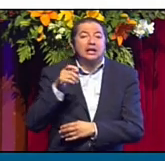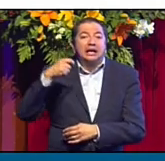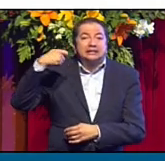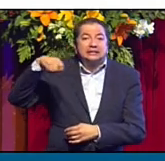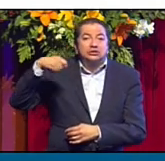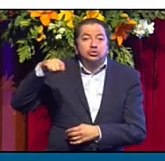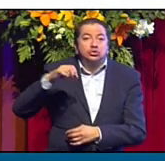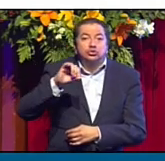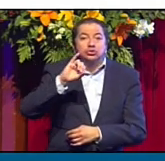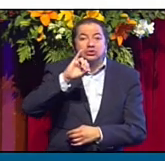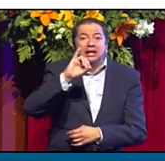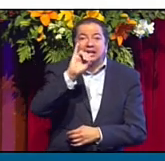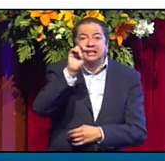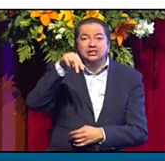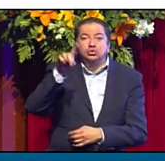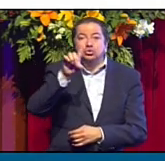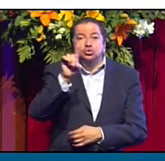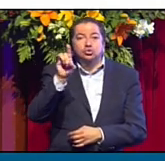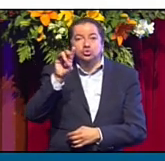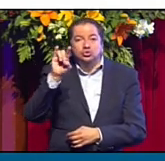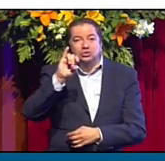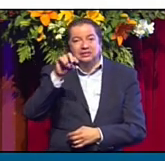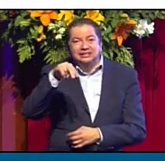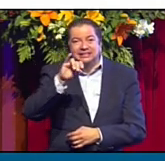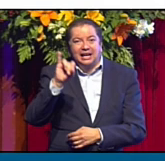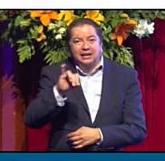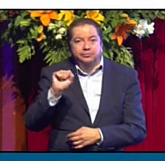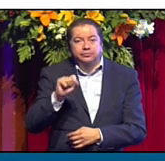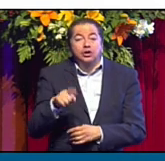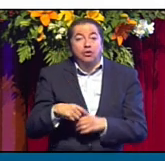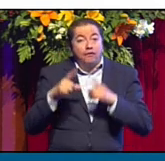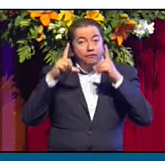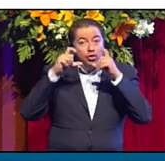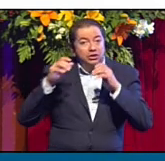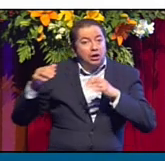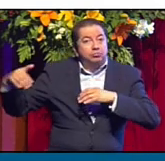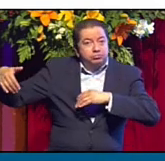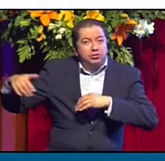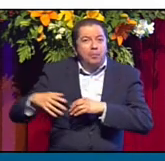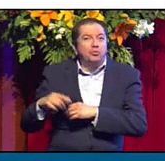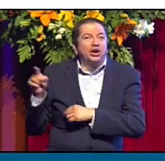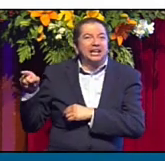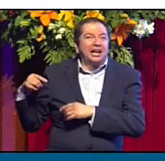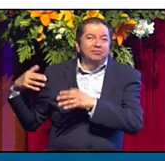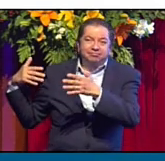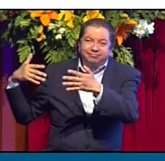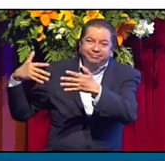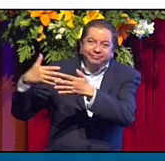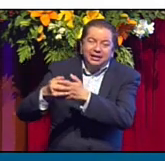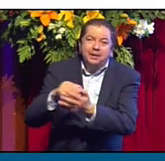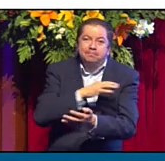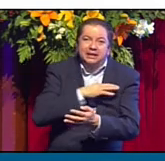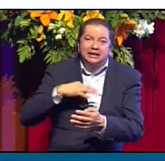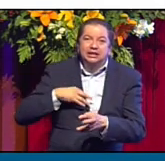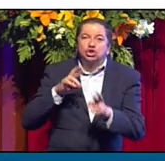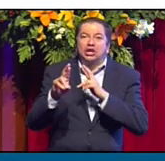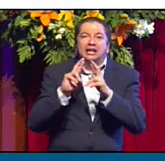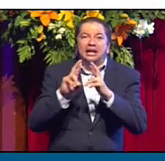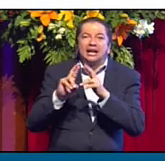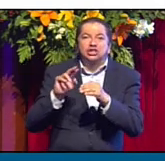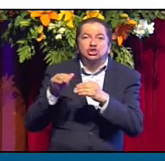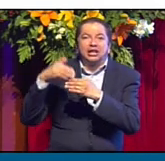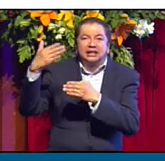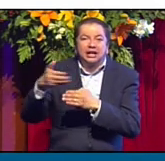Miguel Insunza y con diferentes senadores, pero colocamos la fotografía con él por la trayectoria que tiene como ministro de Relaciones Exteriores, por